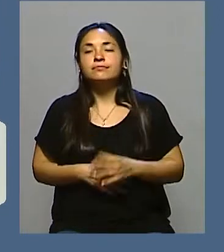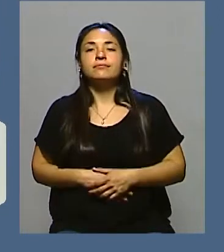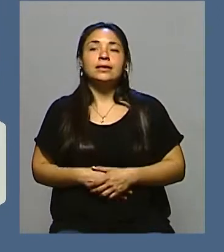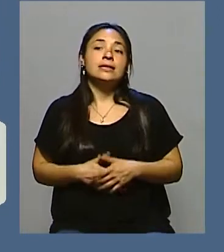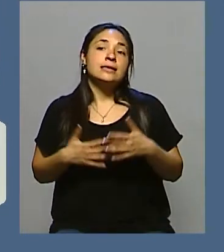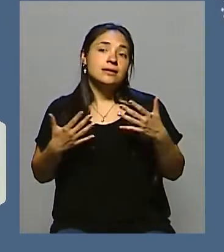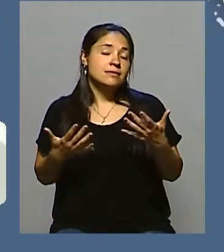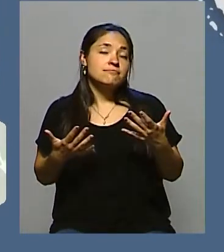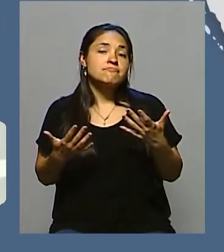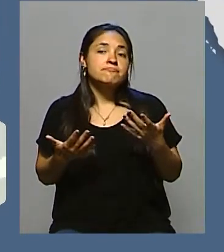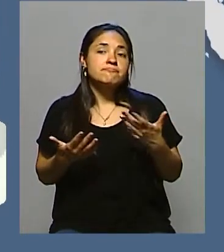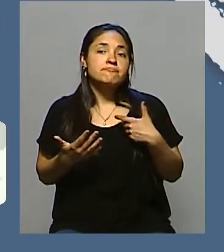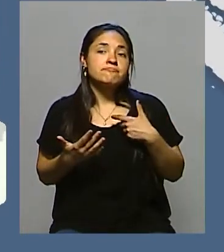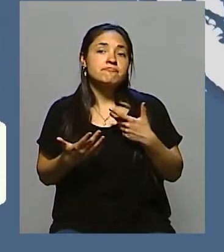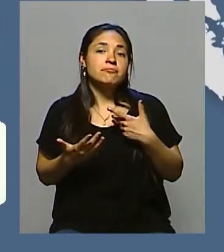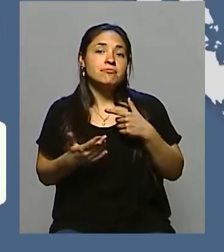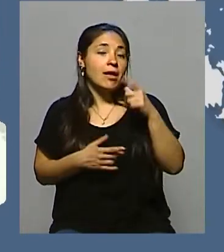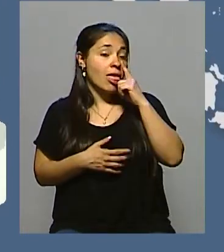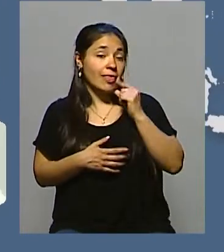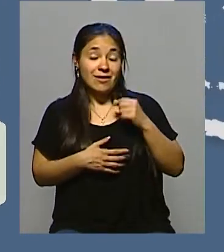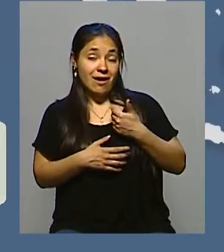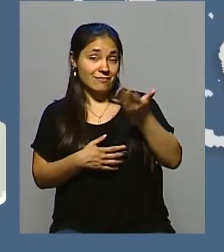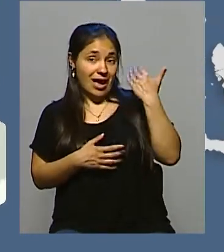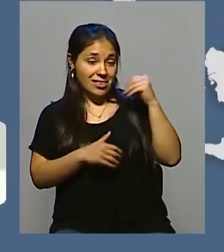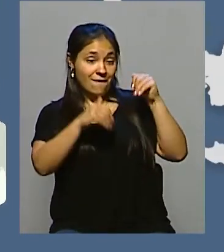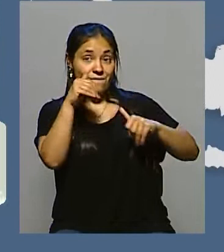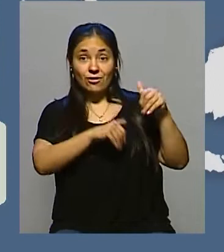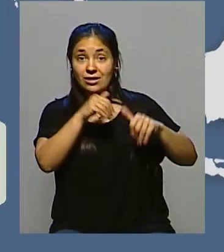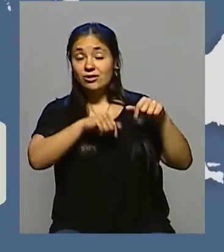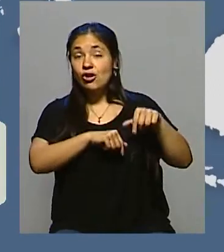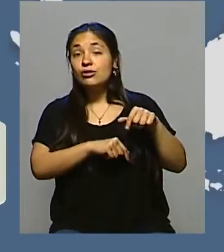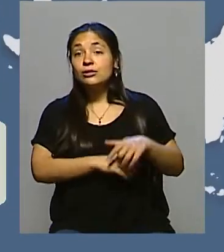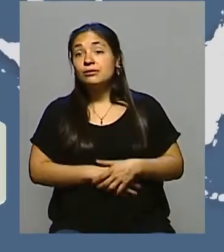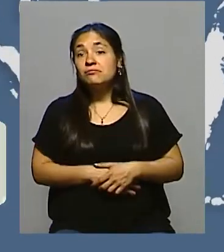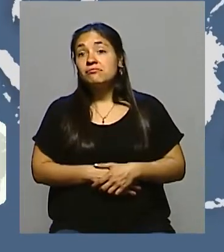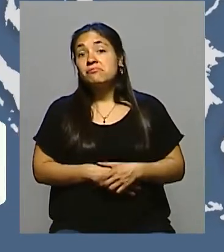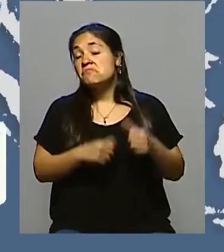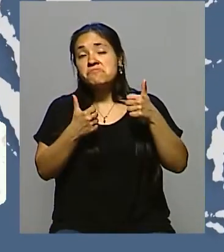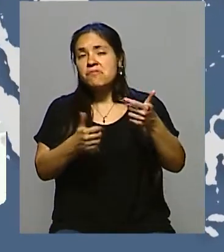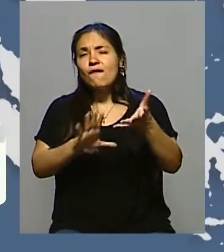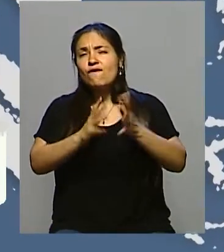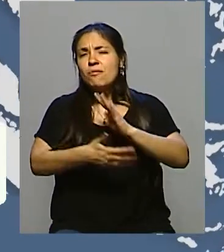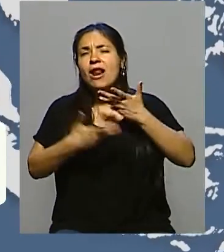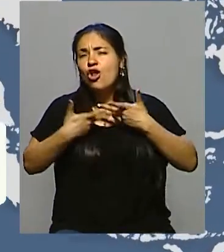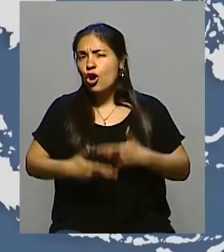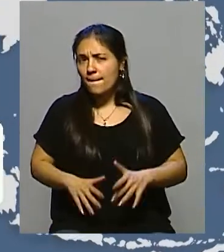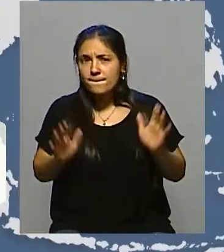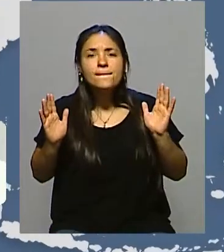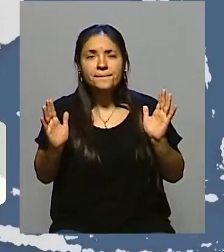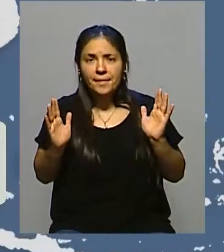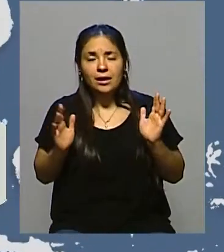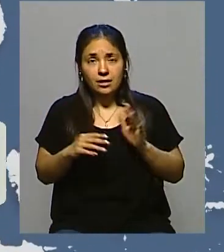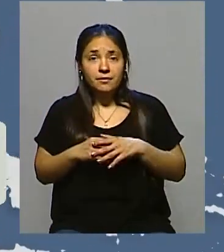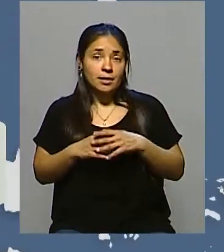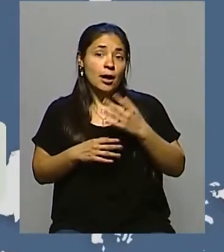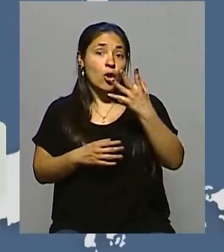Para decir la verdad, esa jornada fue una jornada bastante normal, en el sentido que hace más